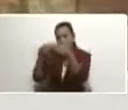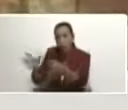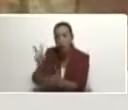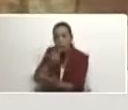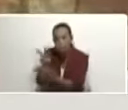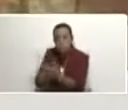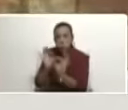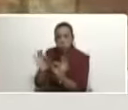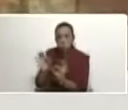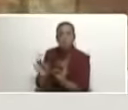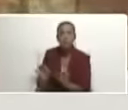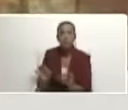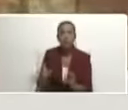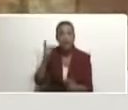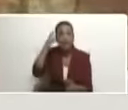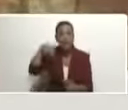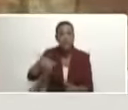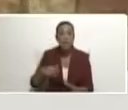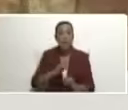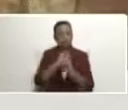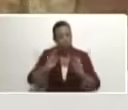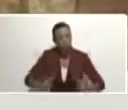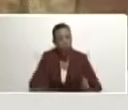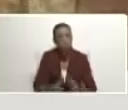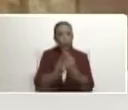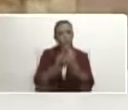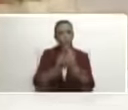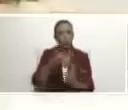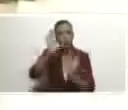abrazos, de reflexiones.